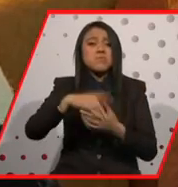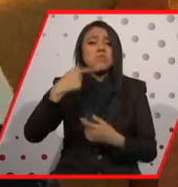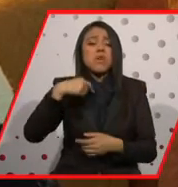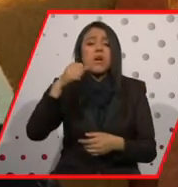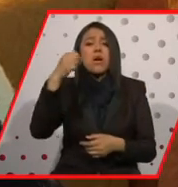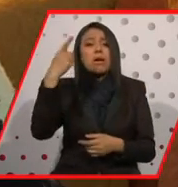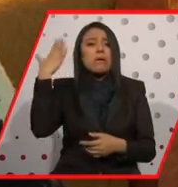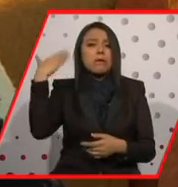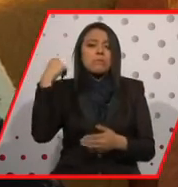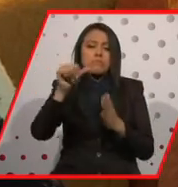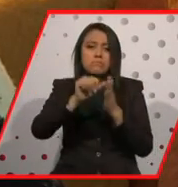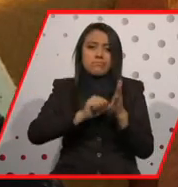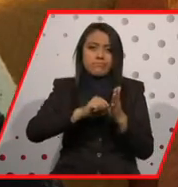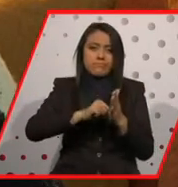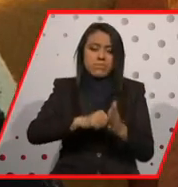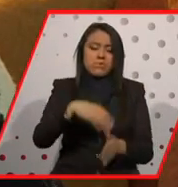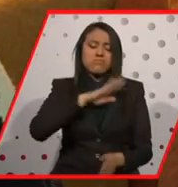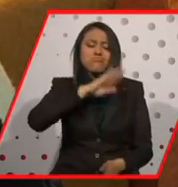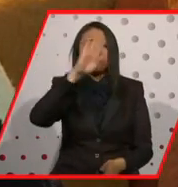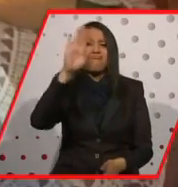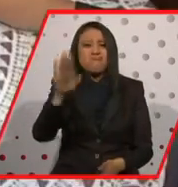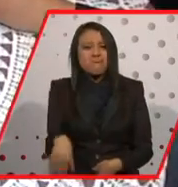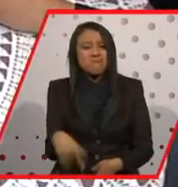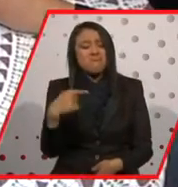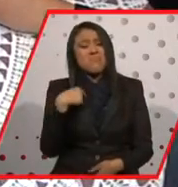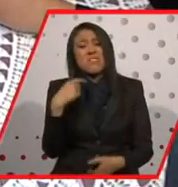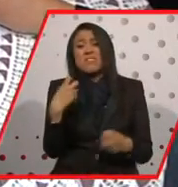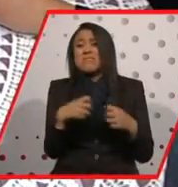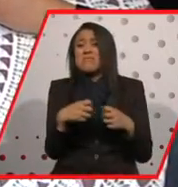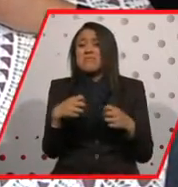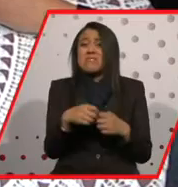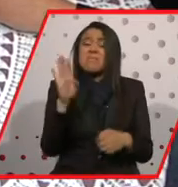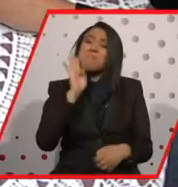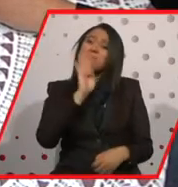pasado, y ahora estoy peor. Con